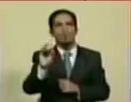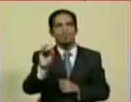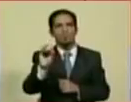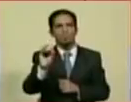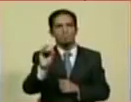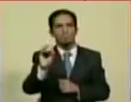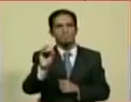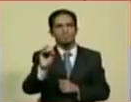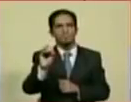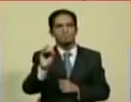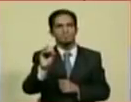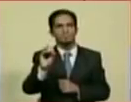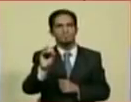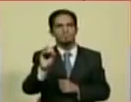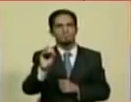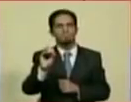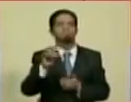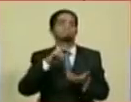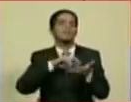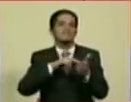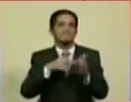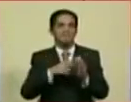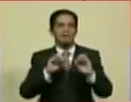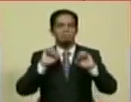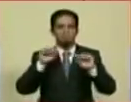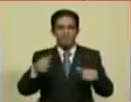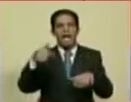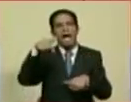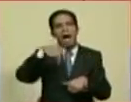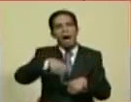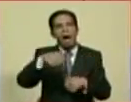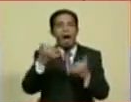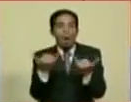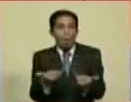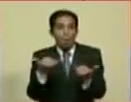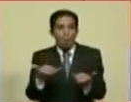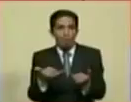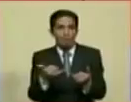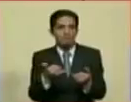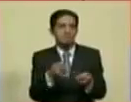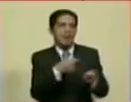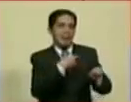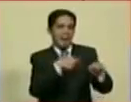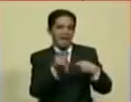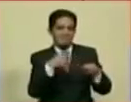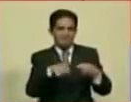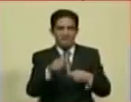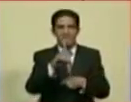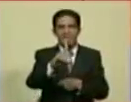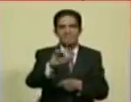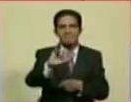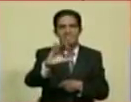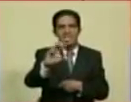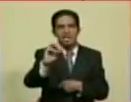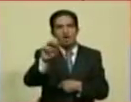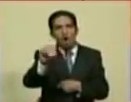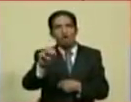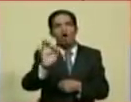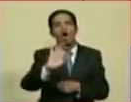Es decir, que a partir de ahora, las subastas del DICOM, los créditos que